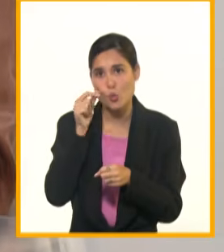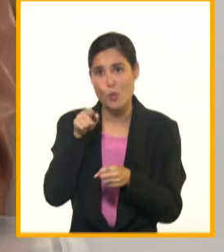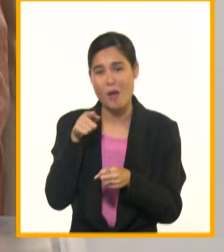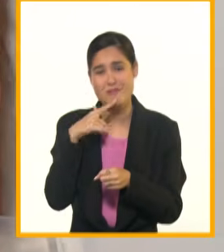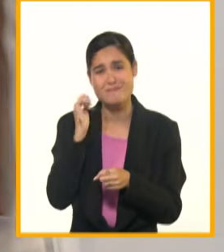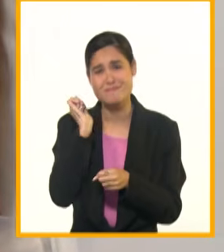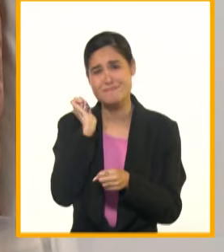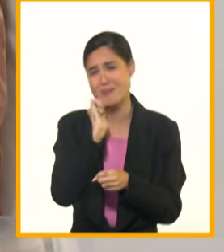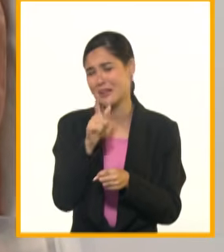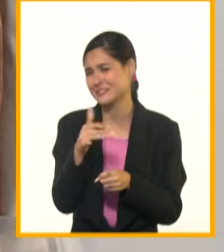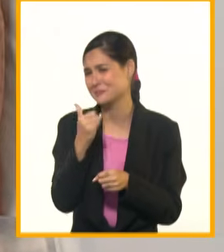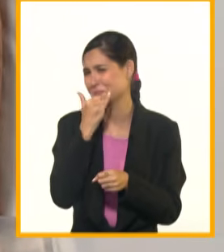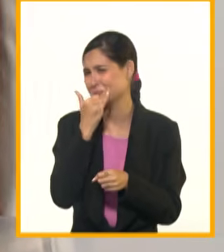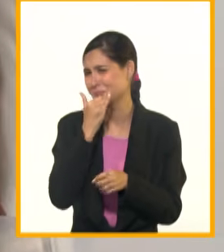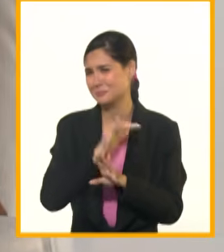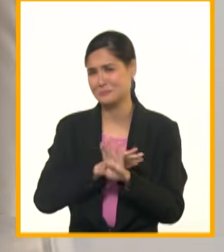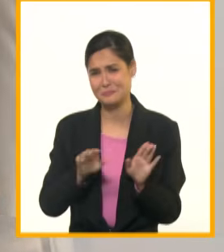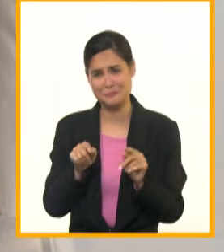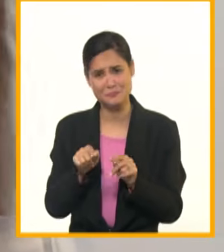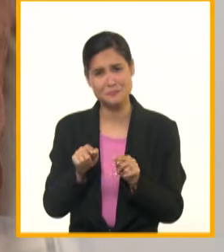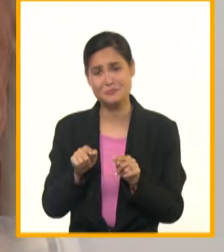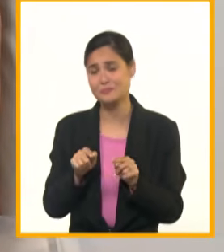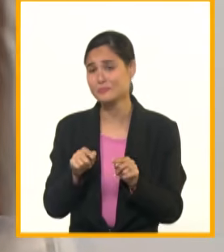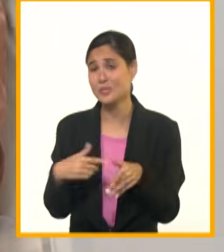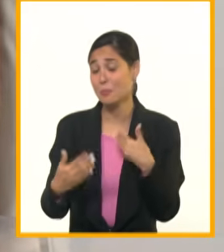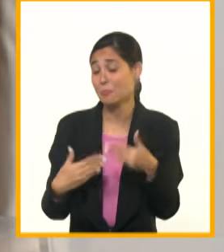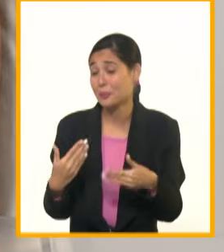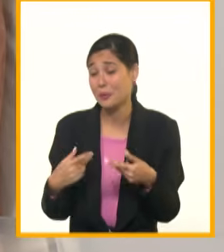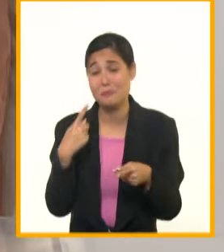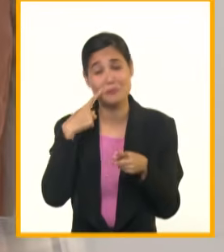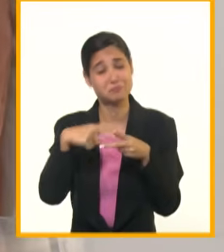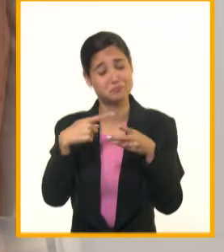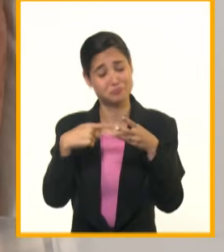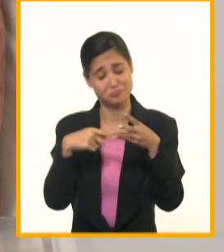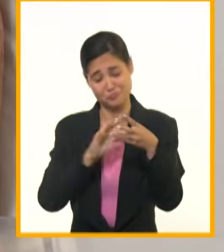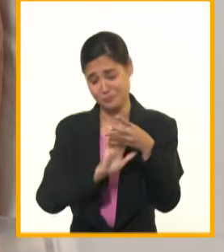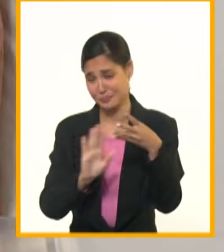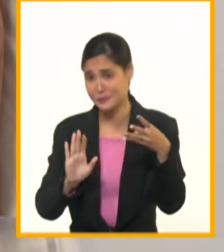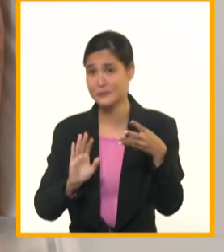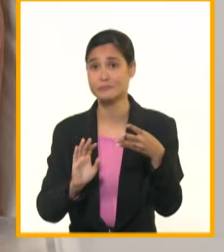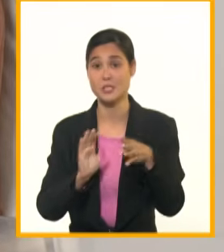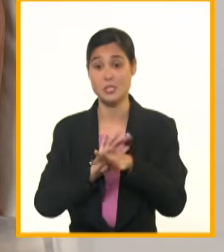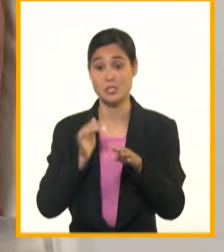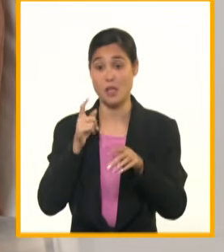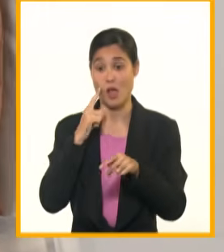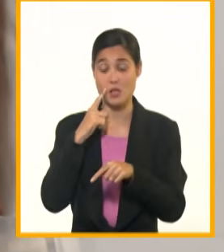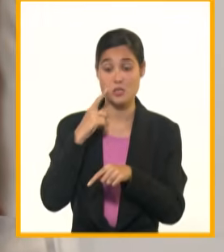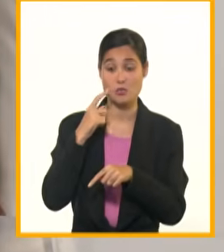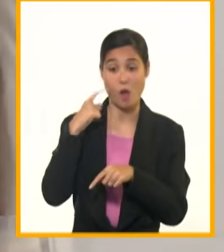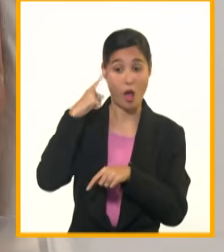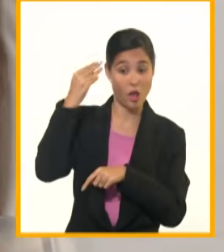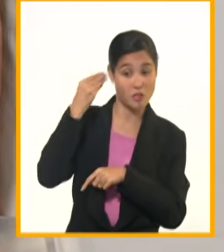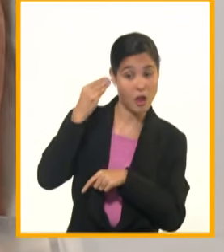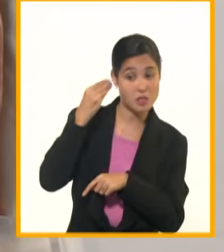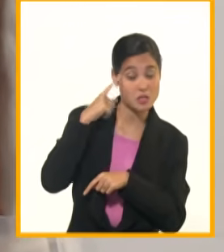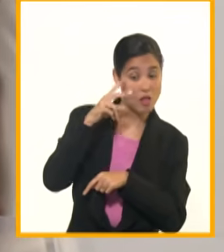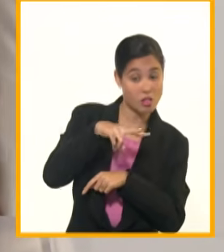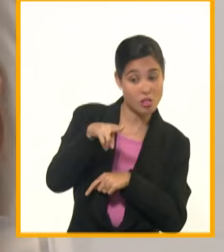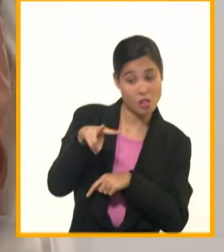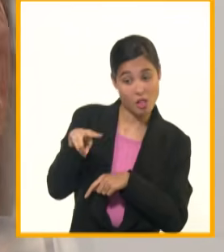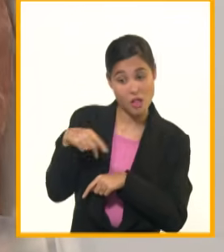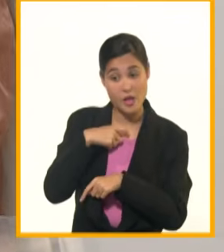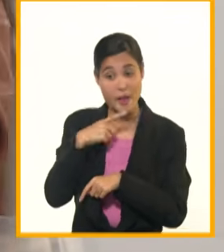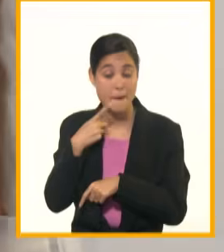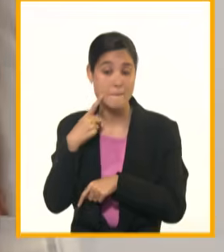Y con un sistema de chequeo presidido por la secretaria, por el gobierno, semanal, de